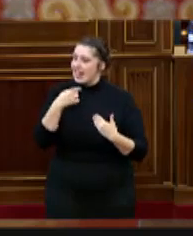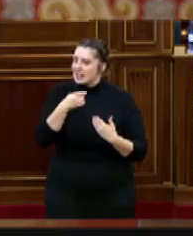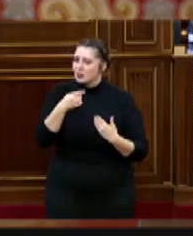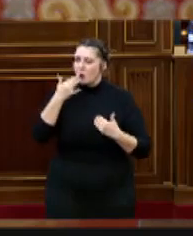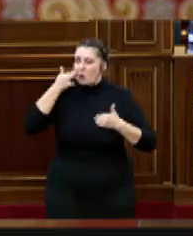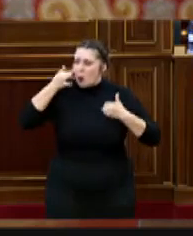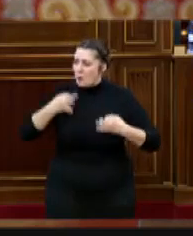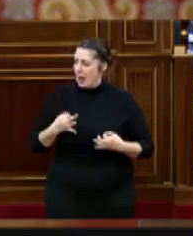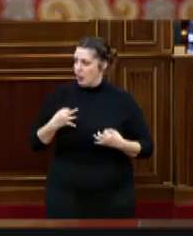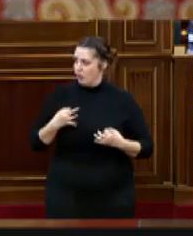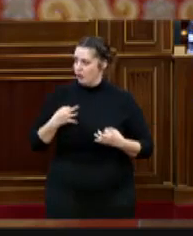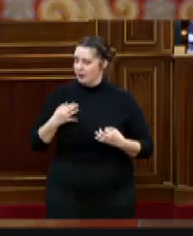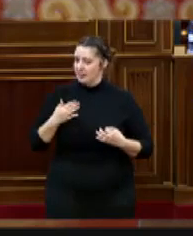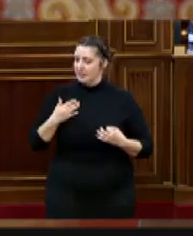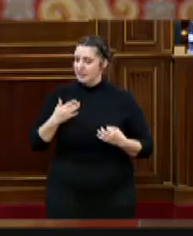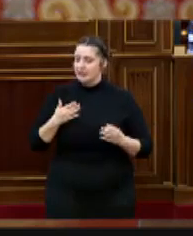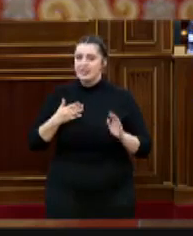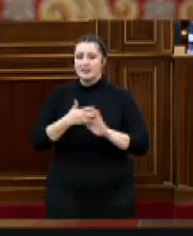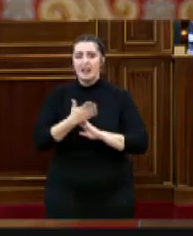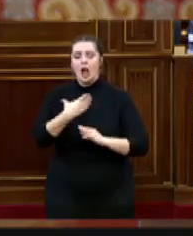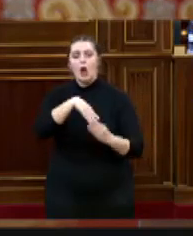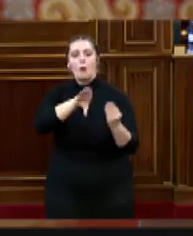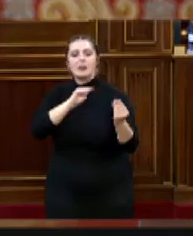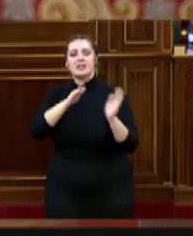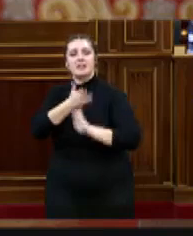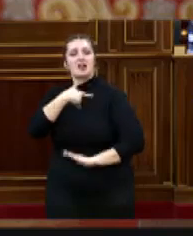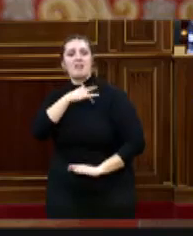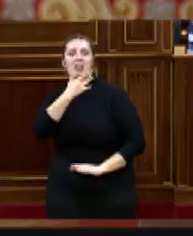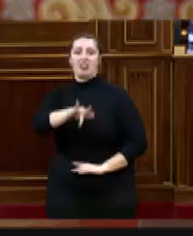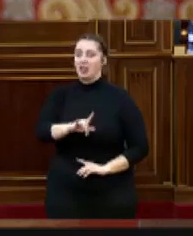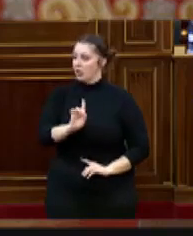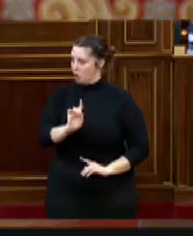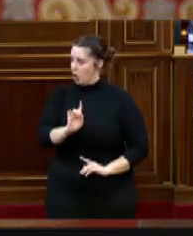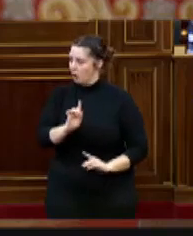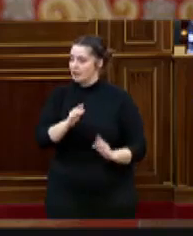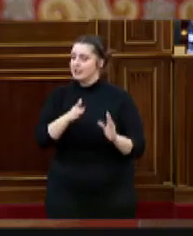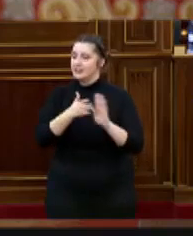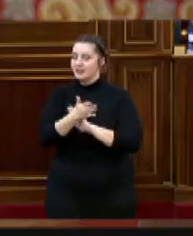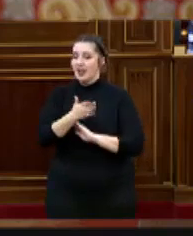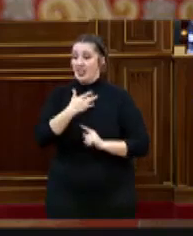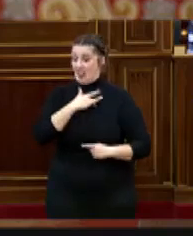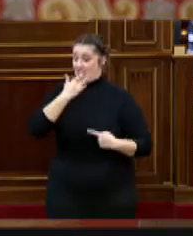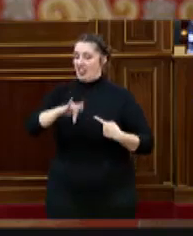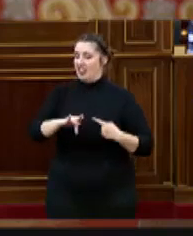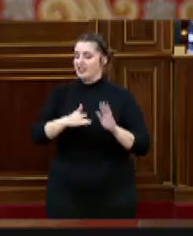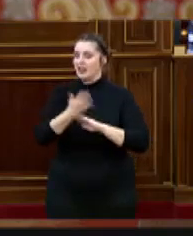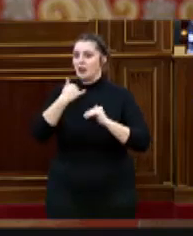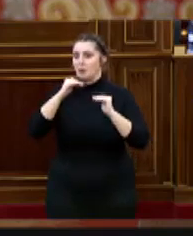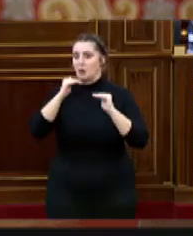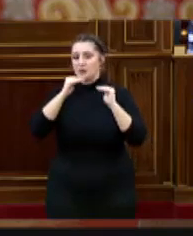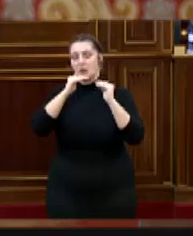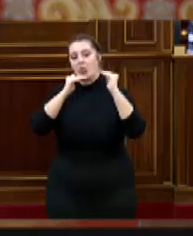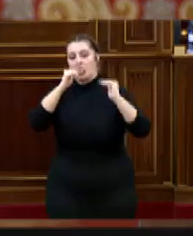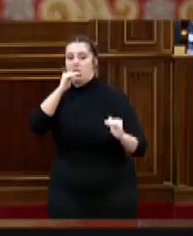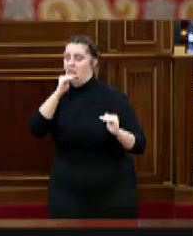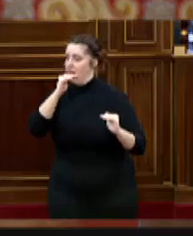es lo que considera la ley comprender no es condescender la etimología de condescender es descender desde